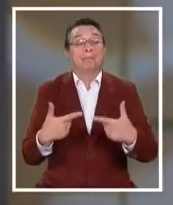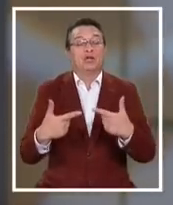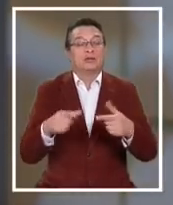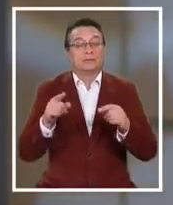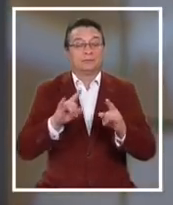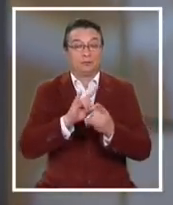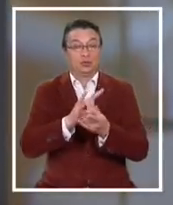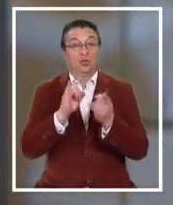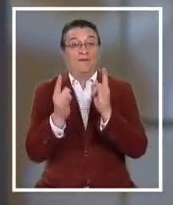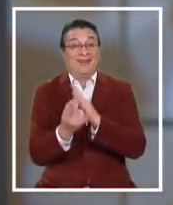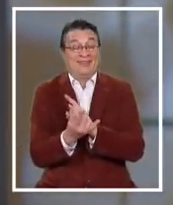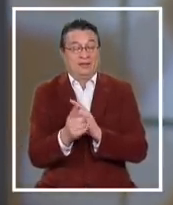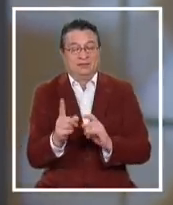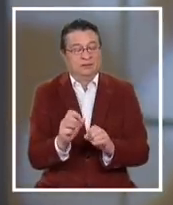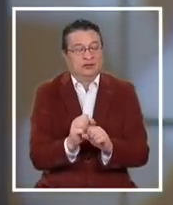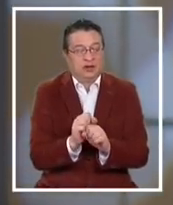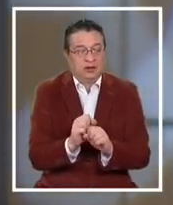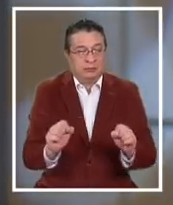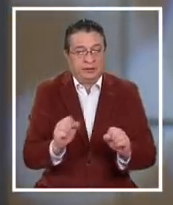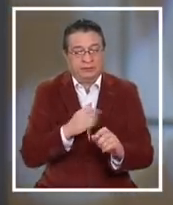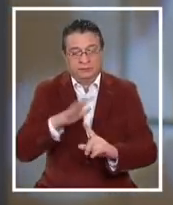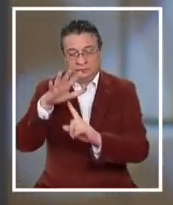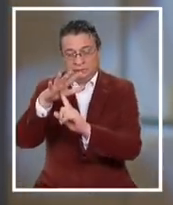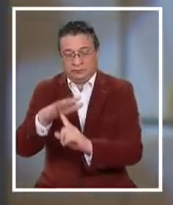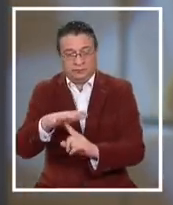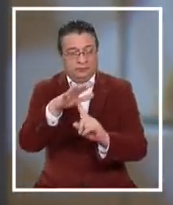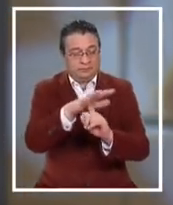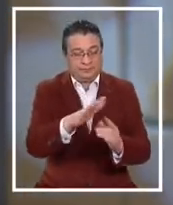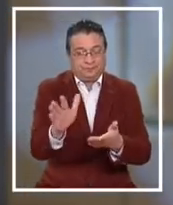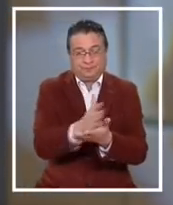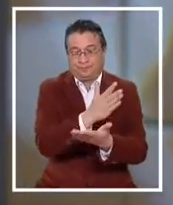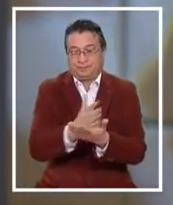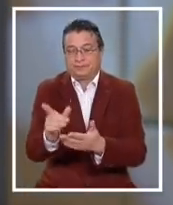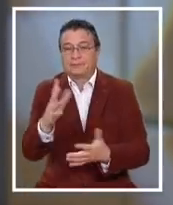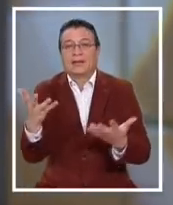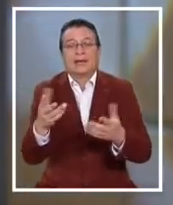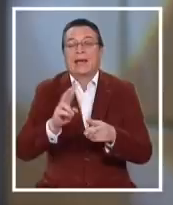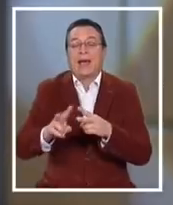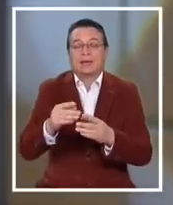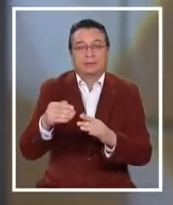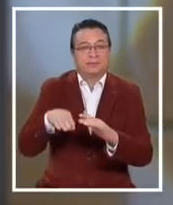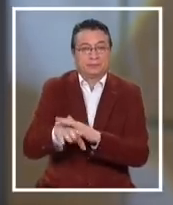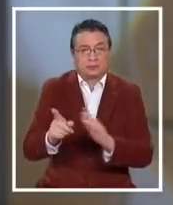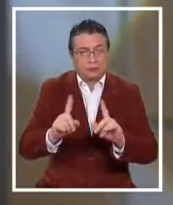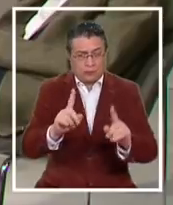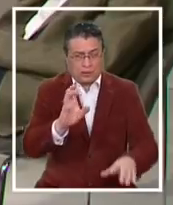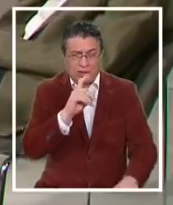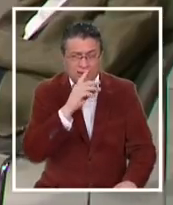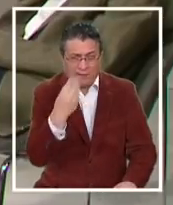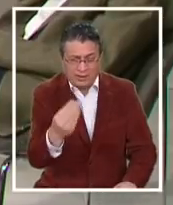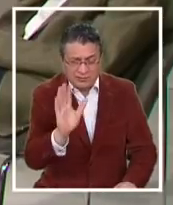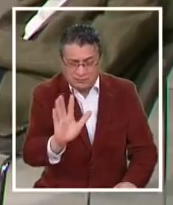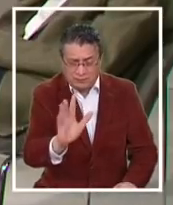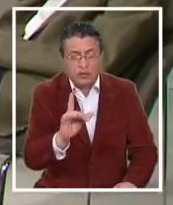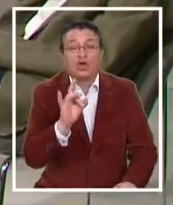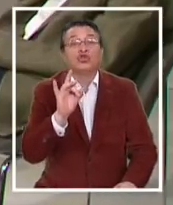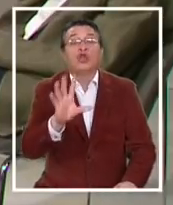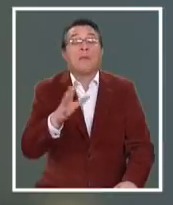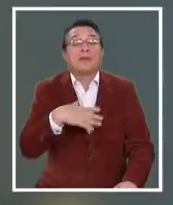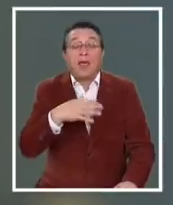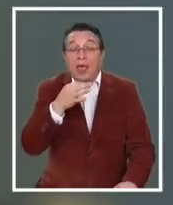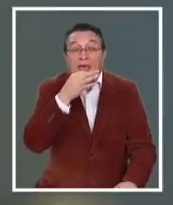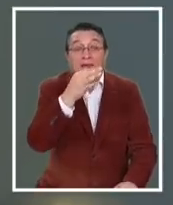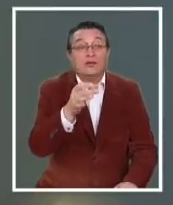son universales, uno no puede discriminar o tratar de juzgar a la gente porque es lo que hace con esos ahorros. Es súper legítimo. Si lo que yo estoy diciendo... Espera,